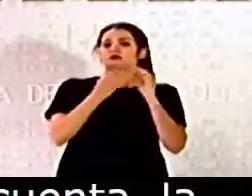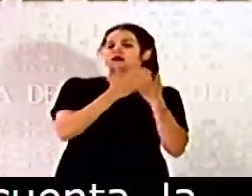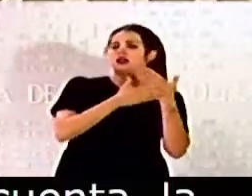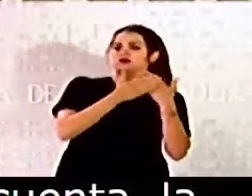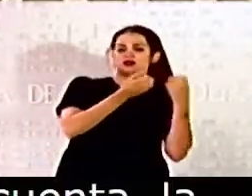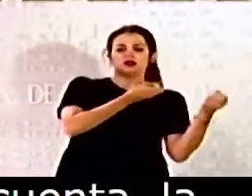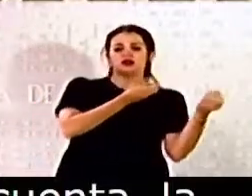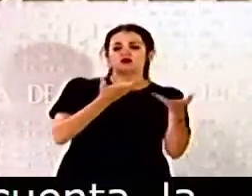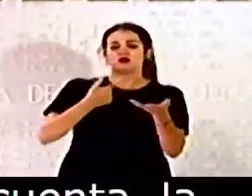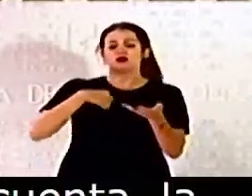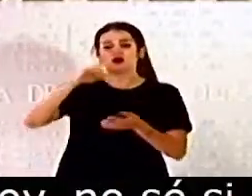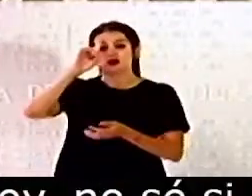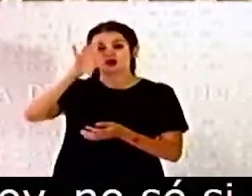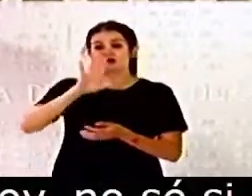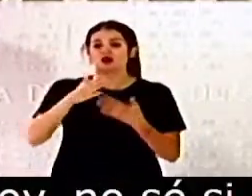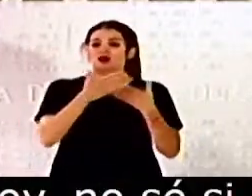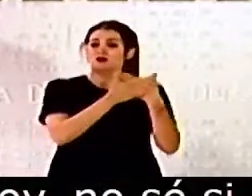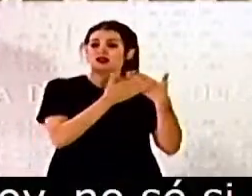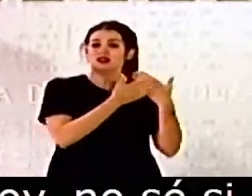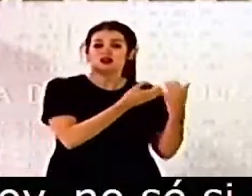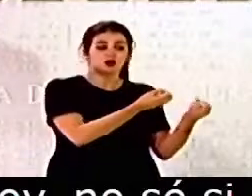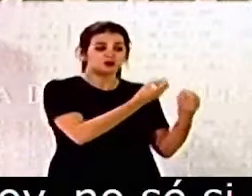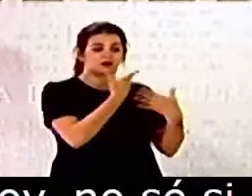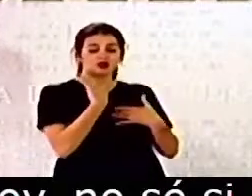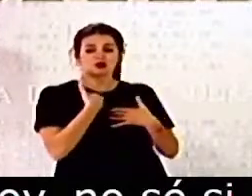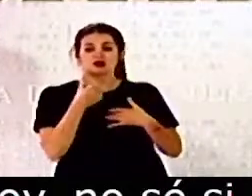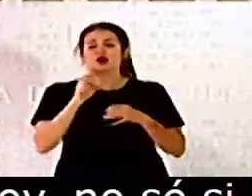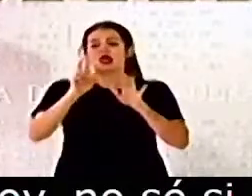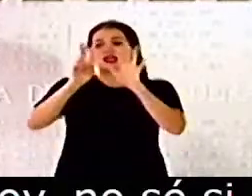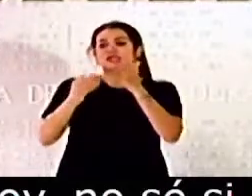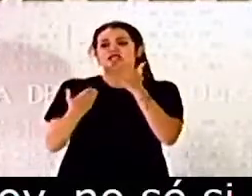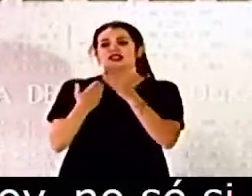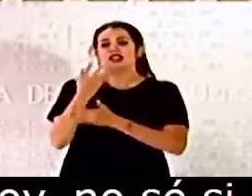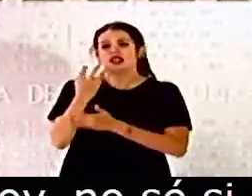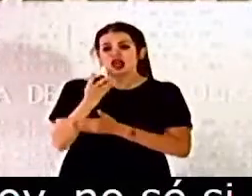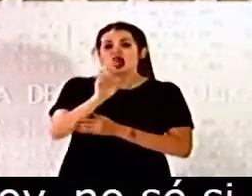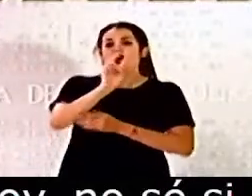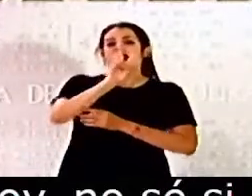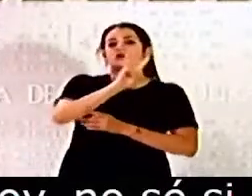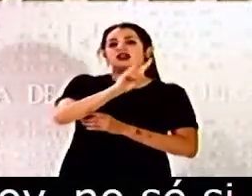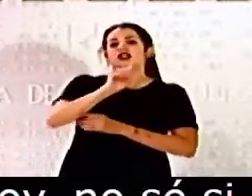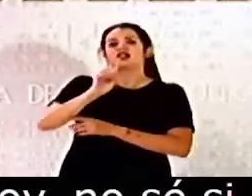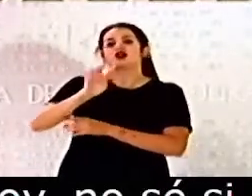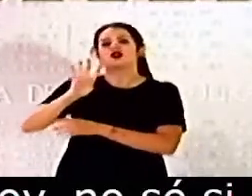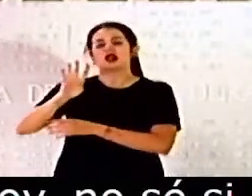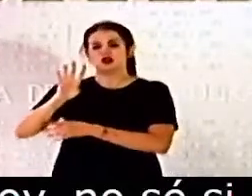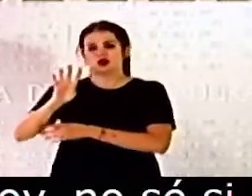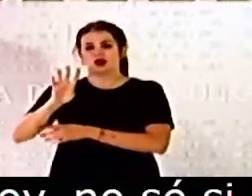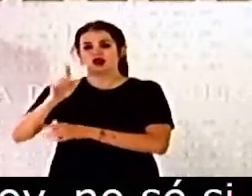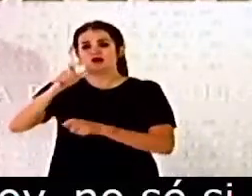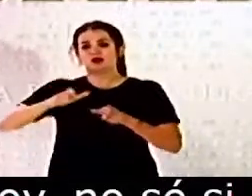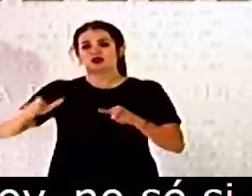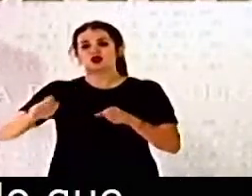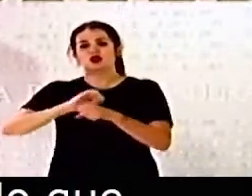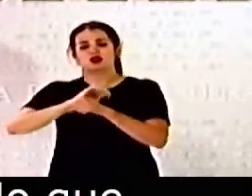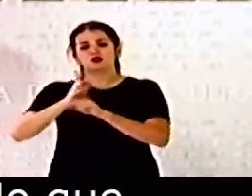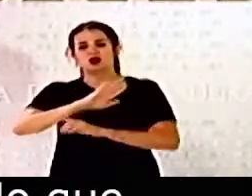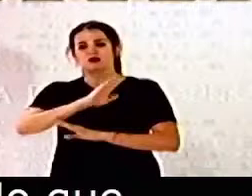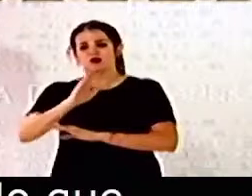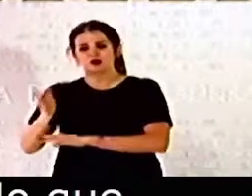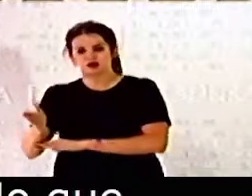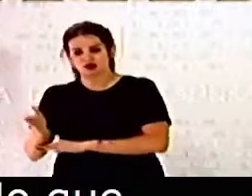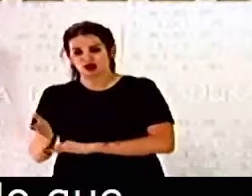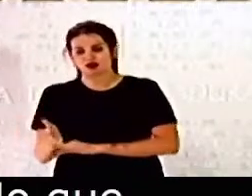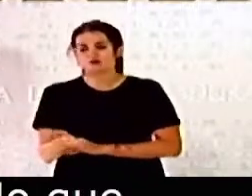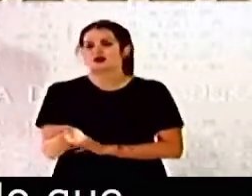del Ministerio es que tenemos a los 7 días 314 casos. Eso supone una bajada de la incidencia con respecto al día de ayer